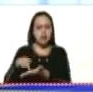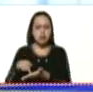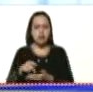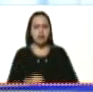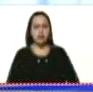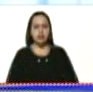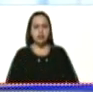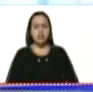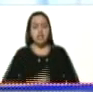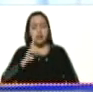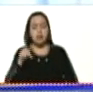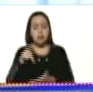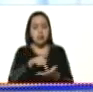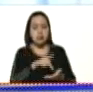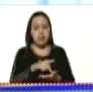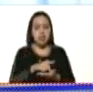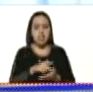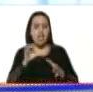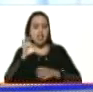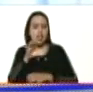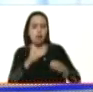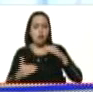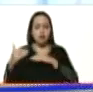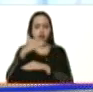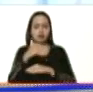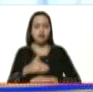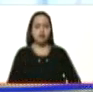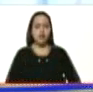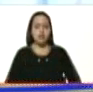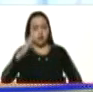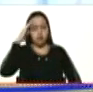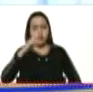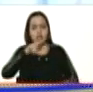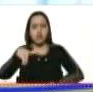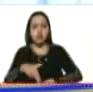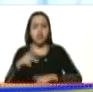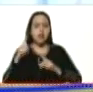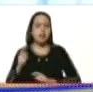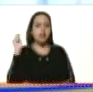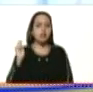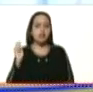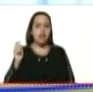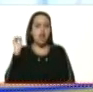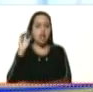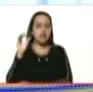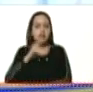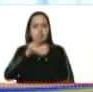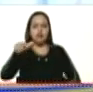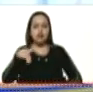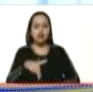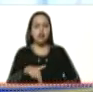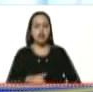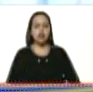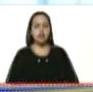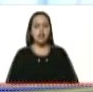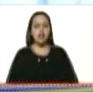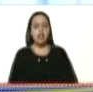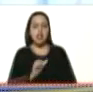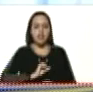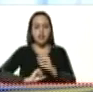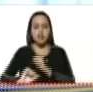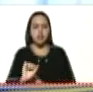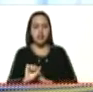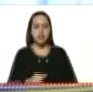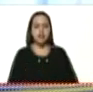Fuerza Armada Nacional Bolivariana, diputadas y diputados a la Asamblea Nacional, Carmen Marisela Castro Gili, defensora pública